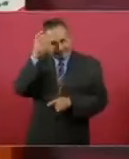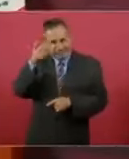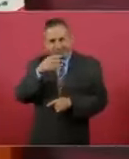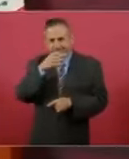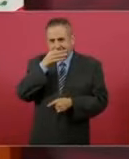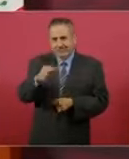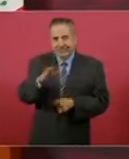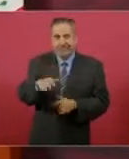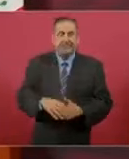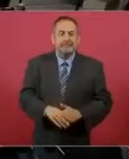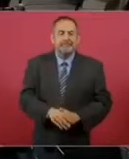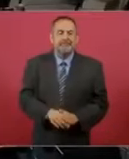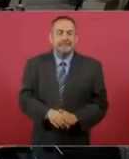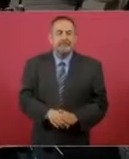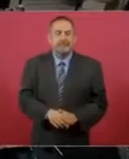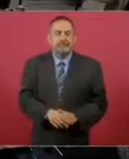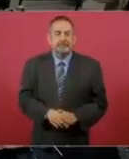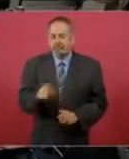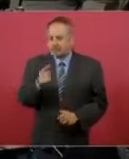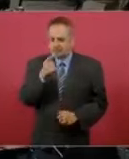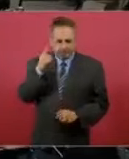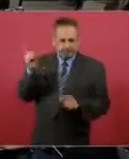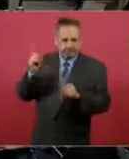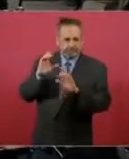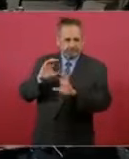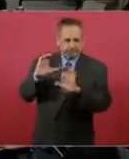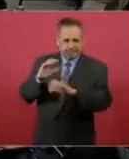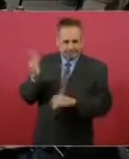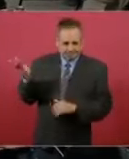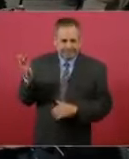pasar. Te digo. A ver, vámonos con la cumbia.